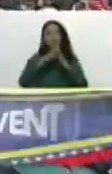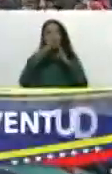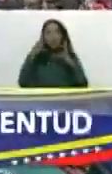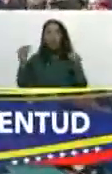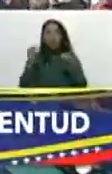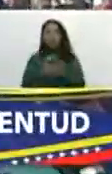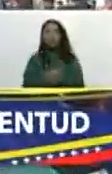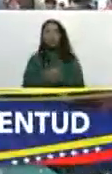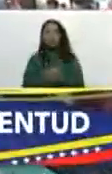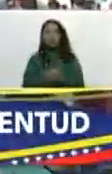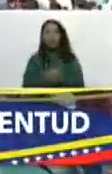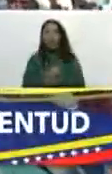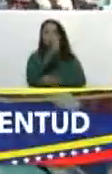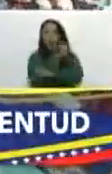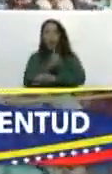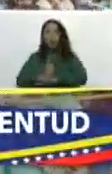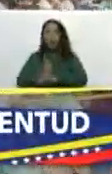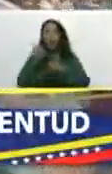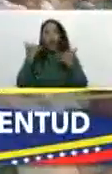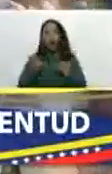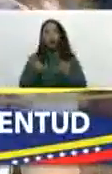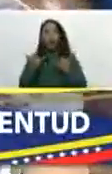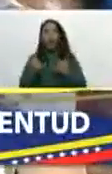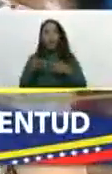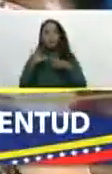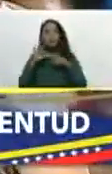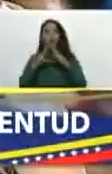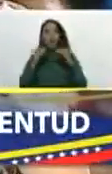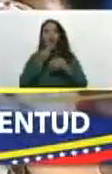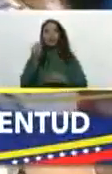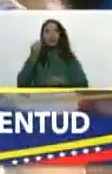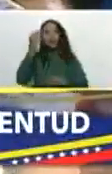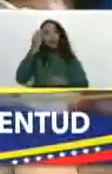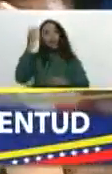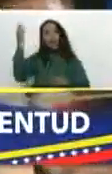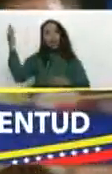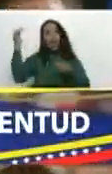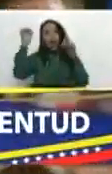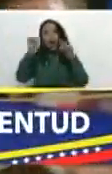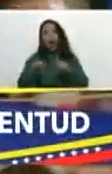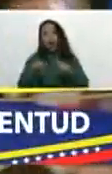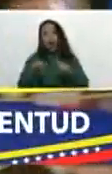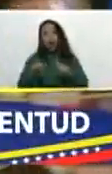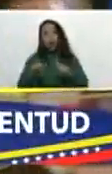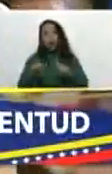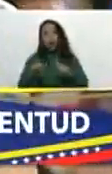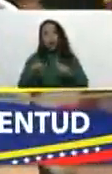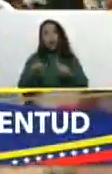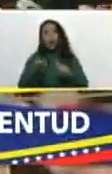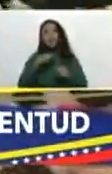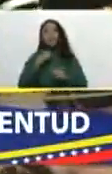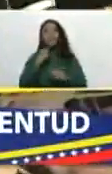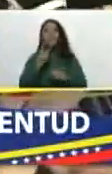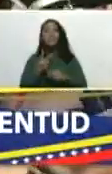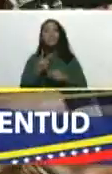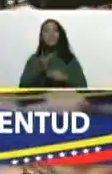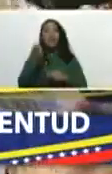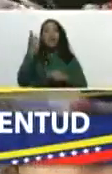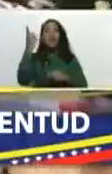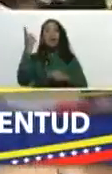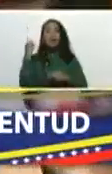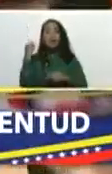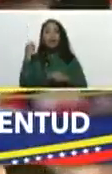los las autoridades presentes y en especial a toda la juventud soñadora que hoy alzó su voz y ayer